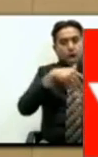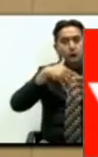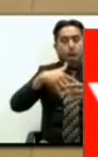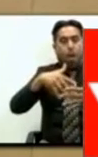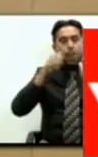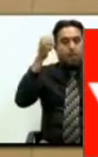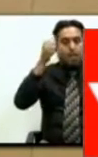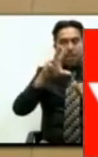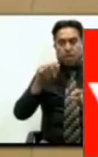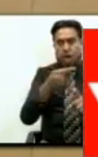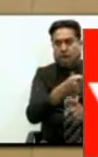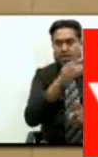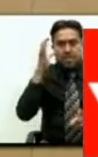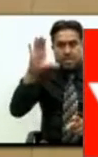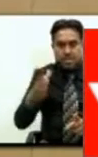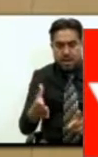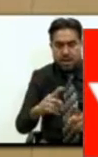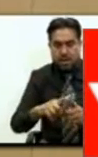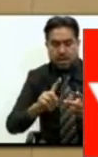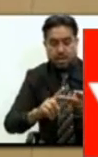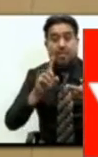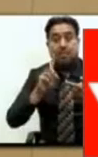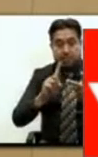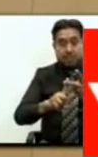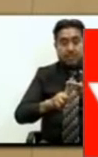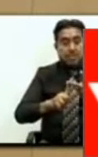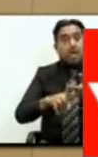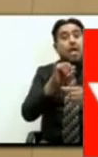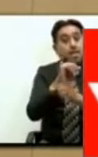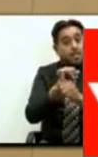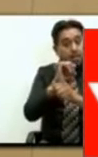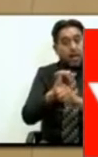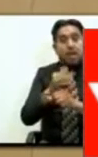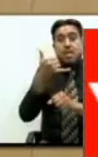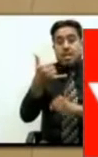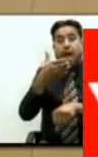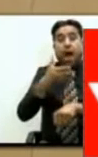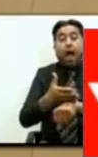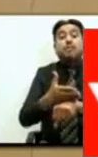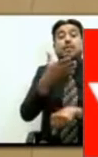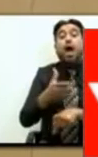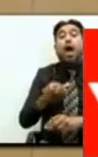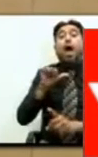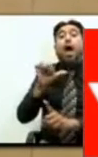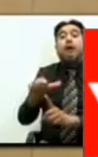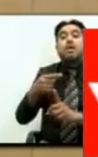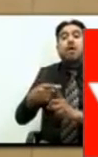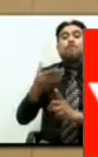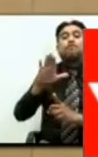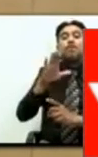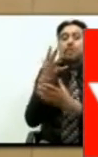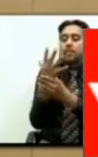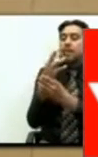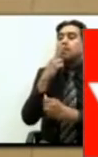segundo que se investigara y que se sancionaría se sancionará independientemente de quienes fueran